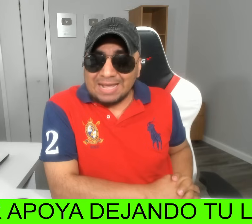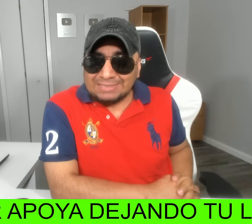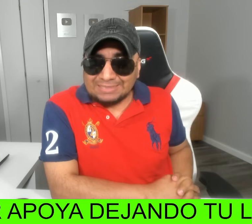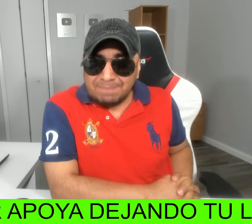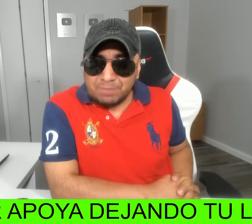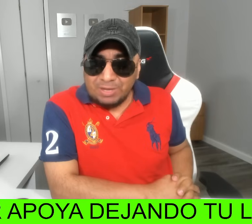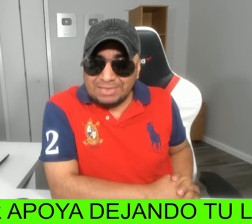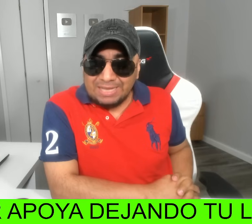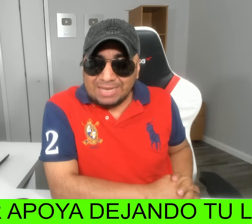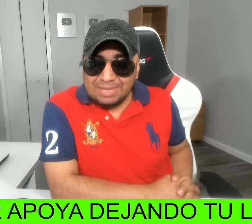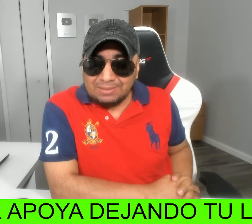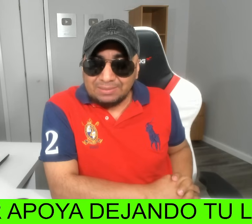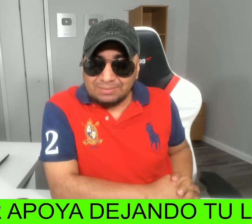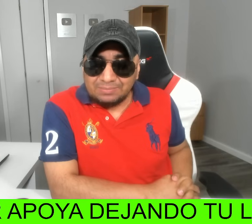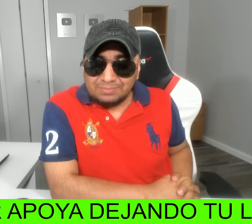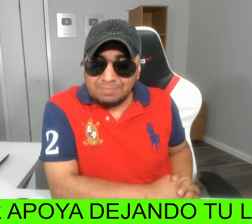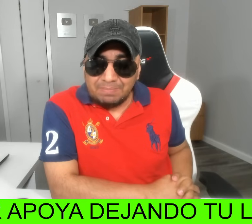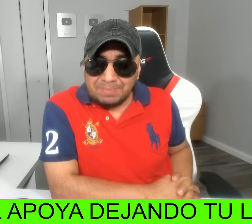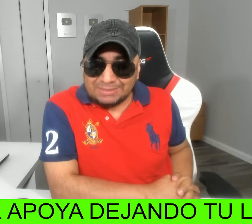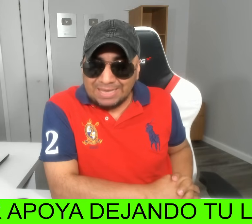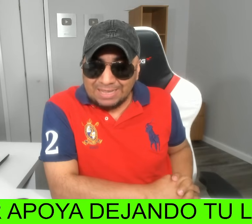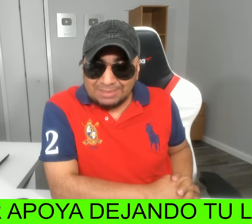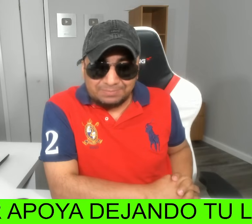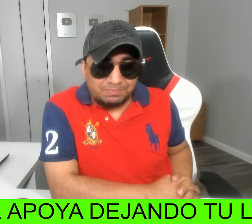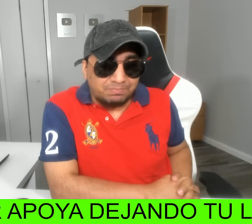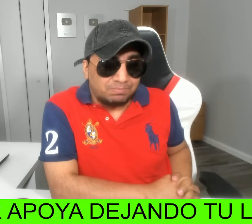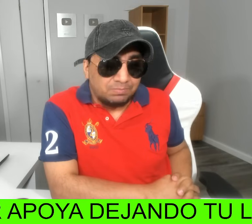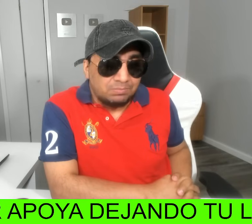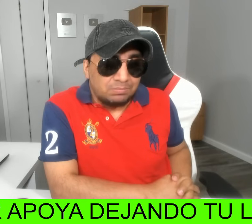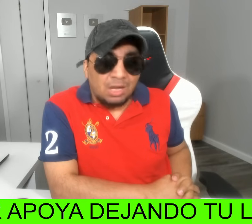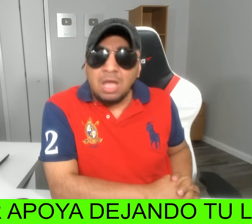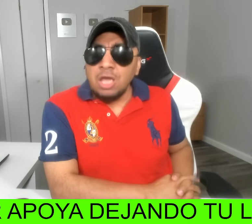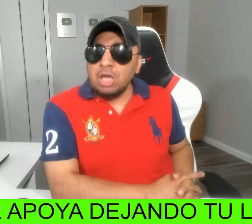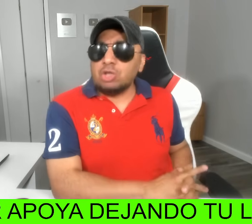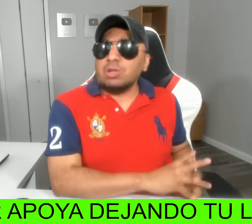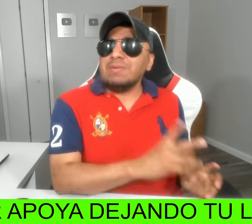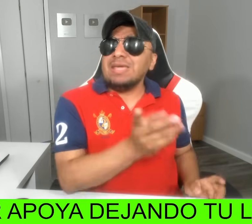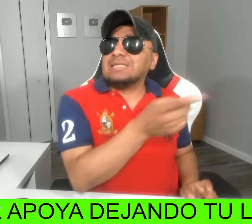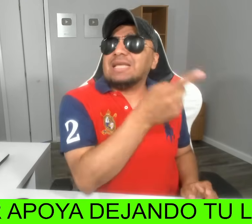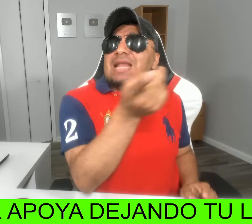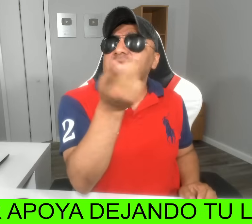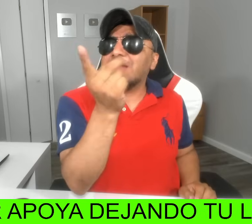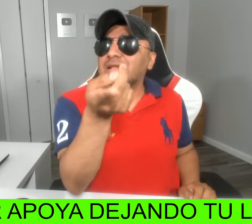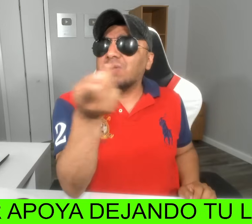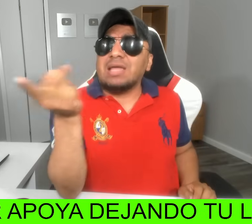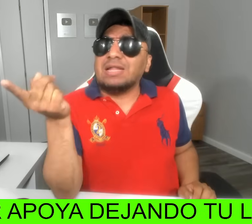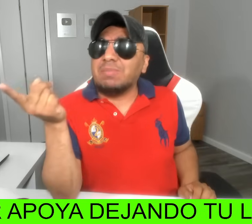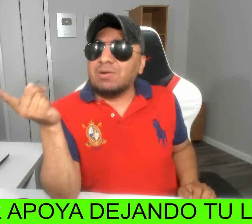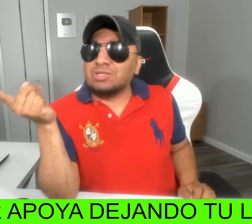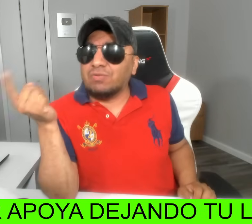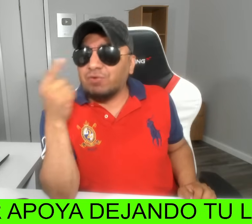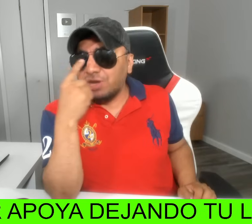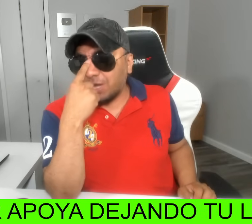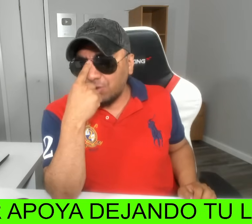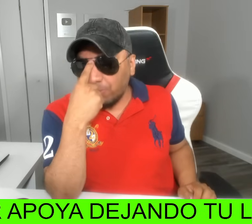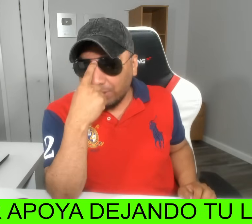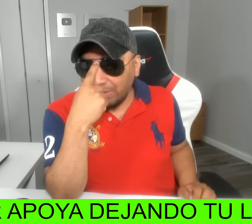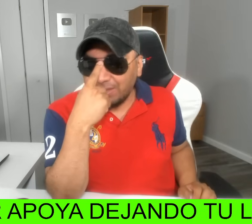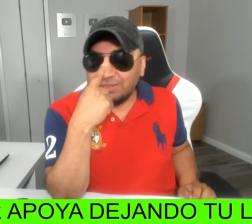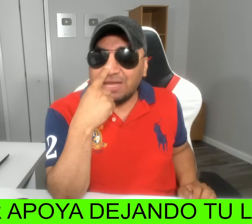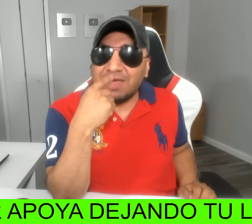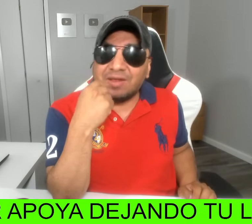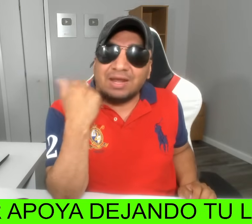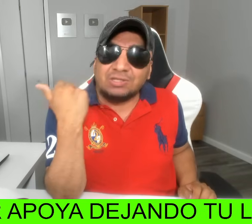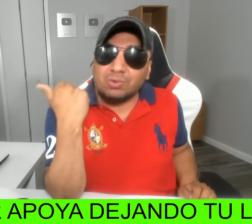En la casta política pasada. Y todavía siguen ladrando allá del Mauricio Funes, que no